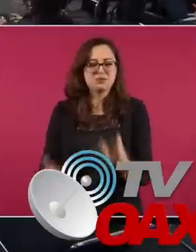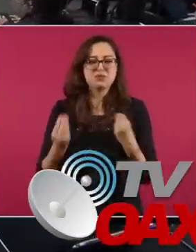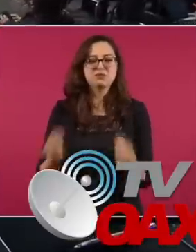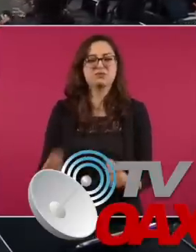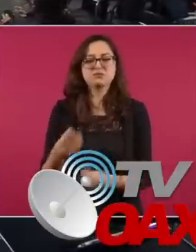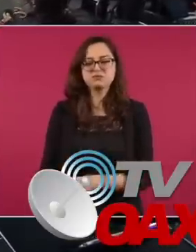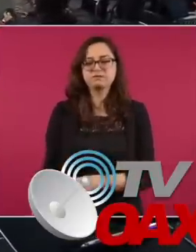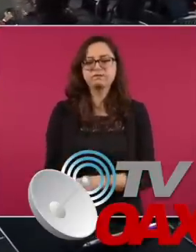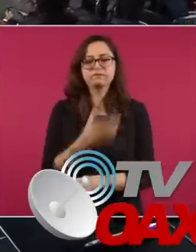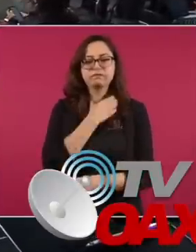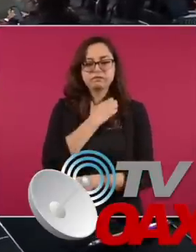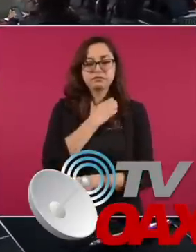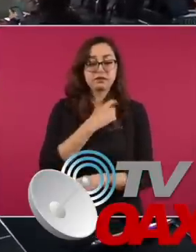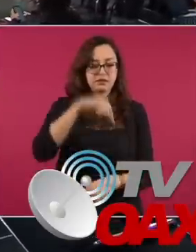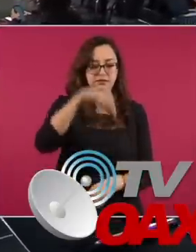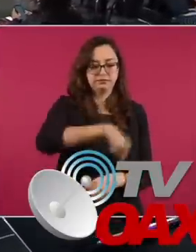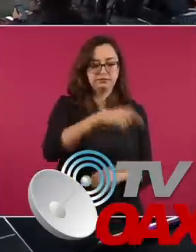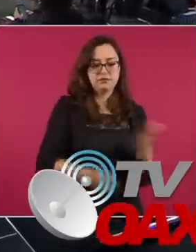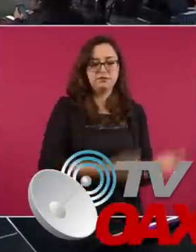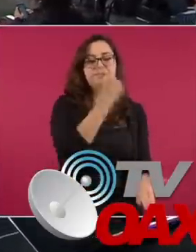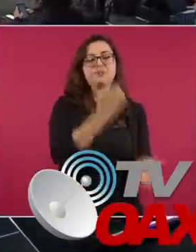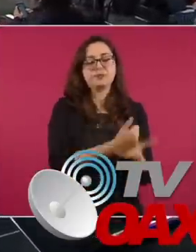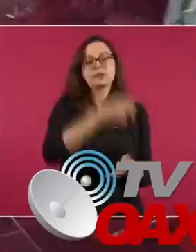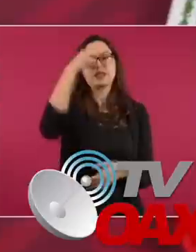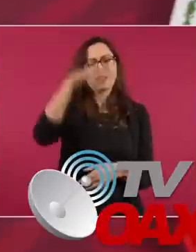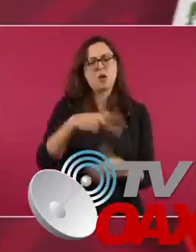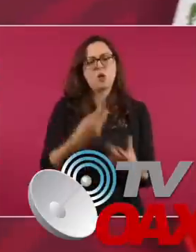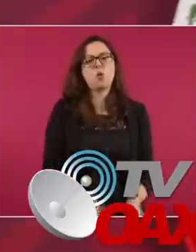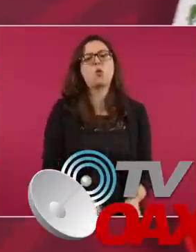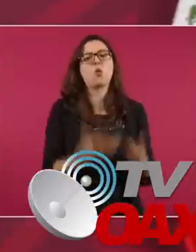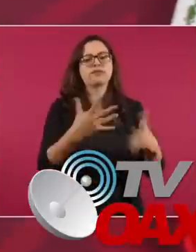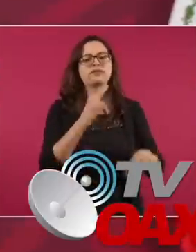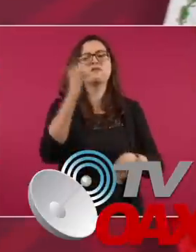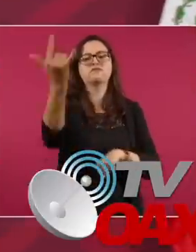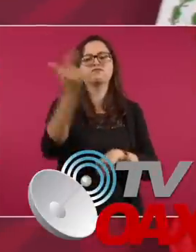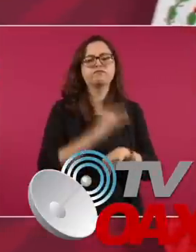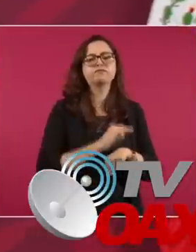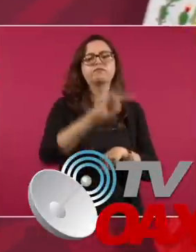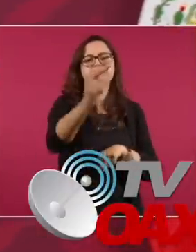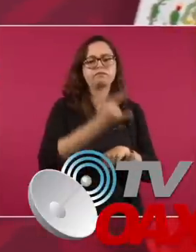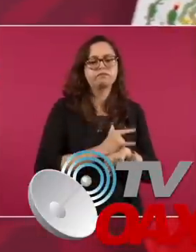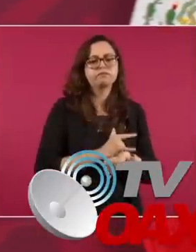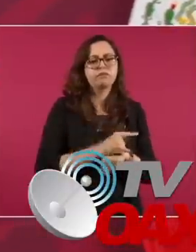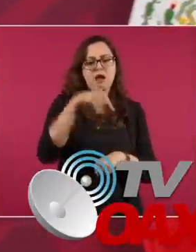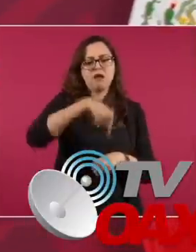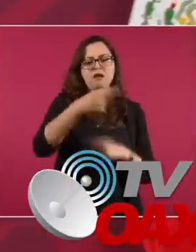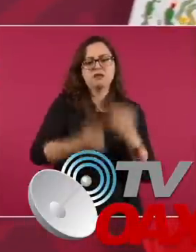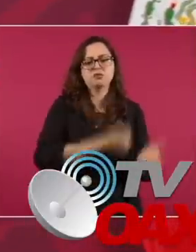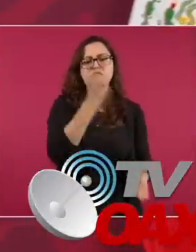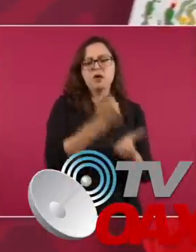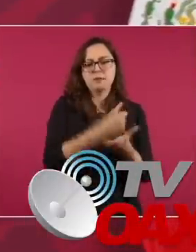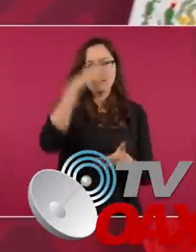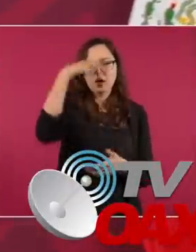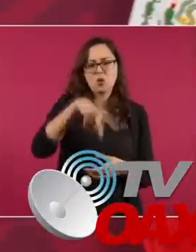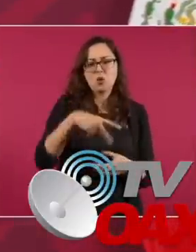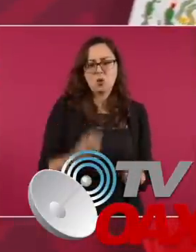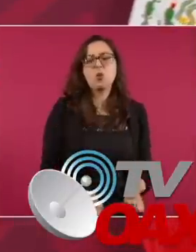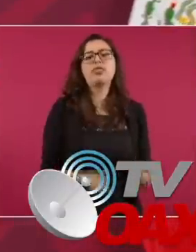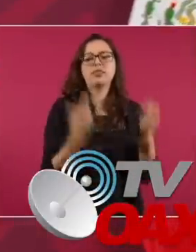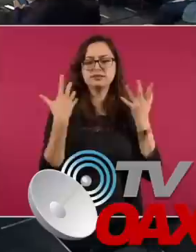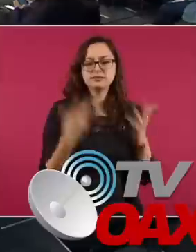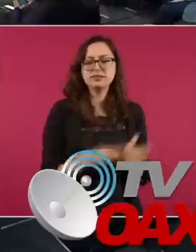la Ciudad de México cuántas operaciones tiene el aeropuerto de la Ciudad de México